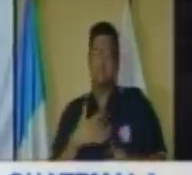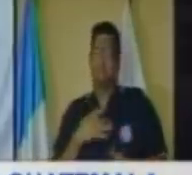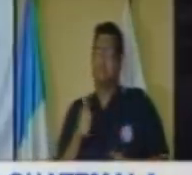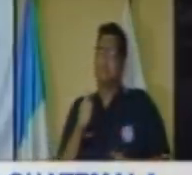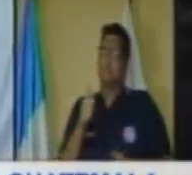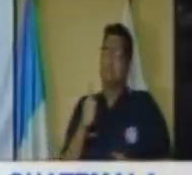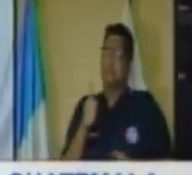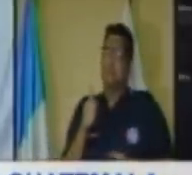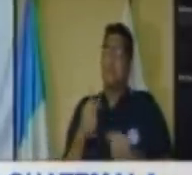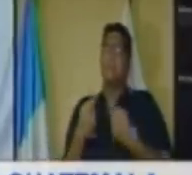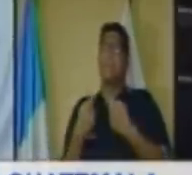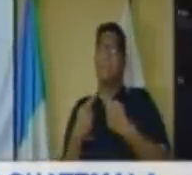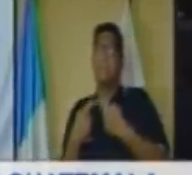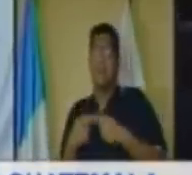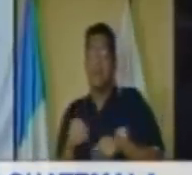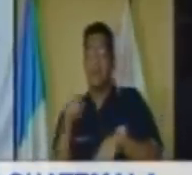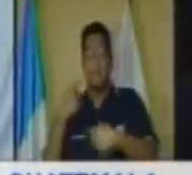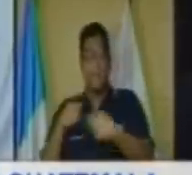guardar la cuarentena.